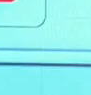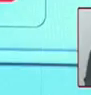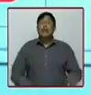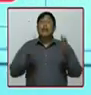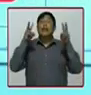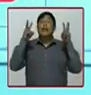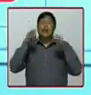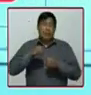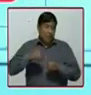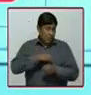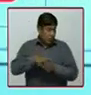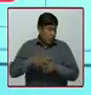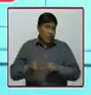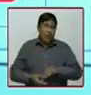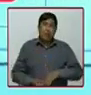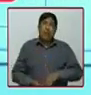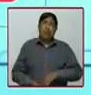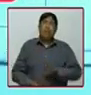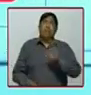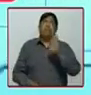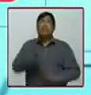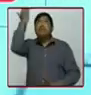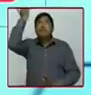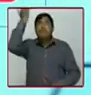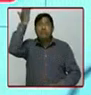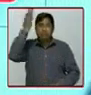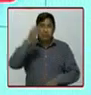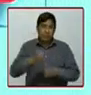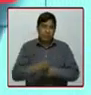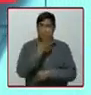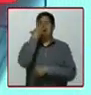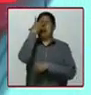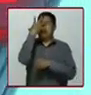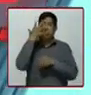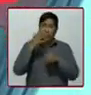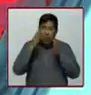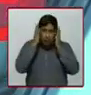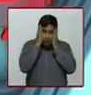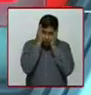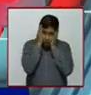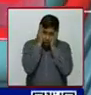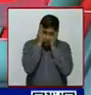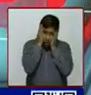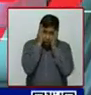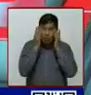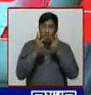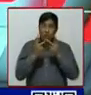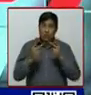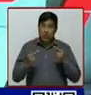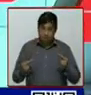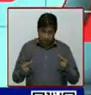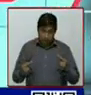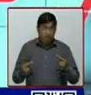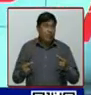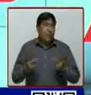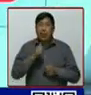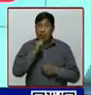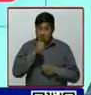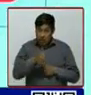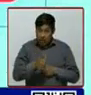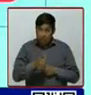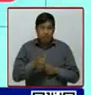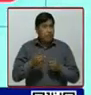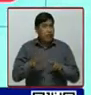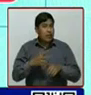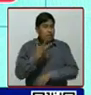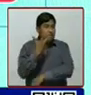El tema de COVID, el aumento de los casos y el contagio es lo que está preocupando a las autoridades. Y quiero contarle de que en Potosí a partir de mañana va a